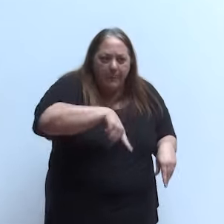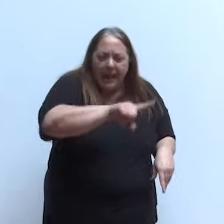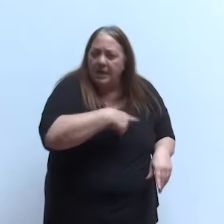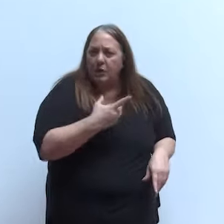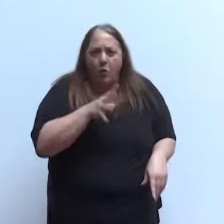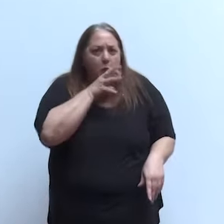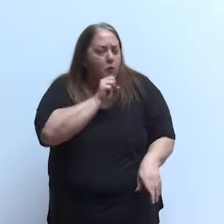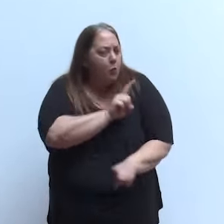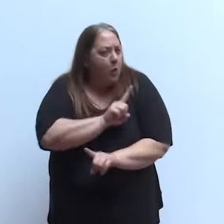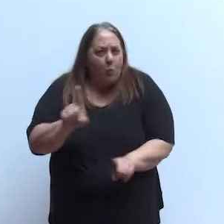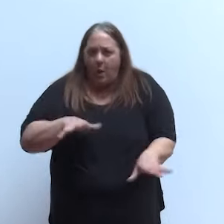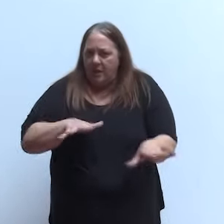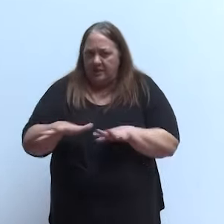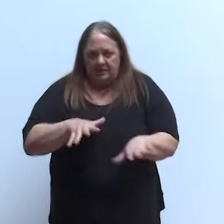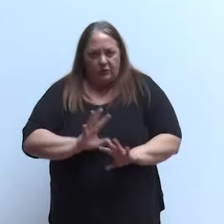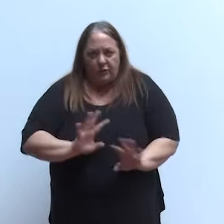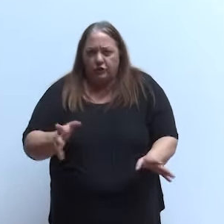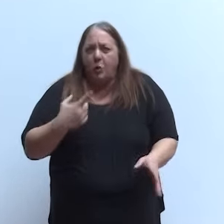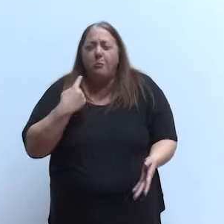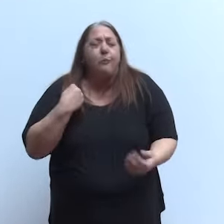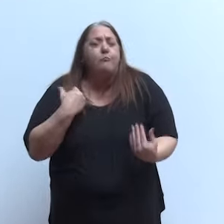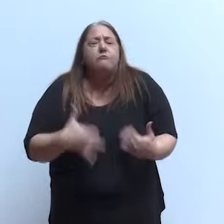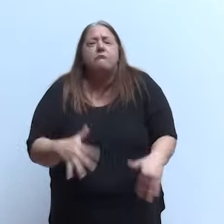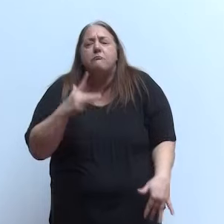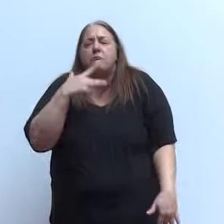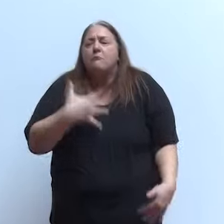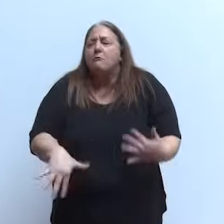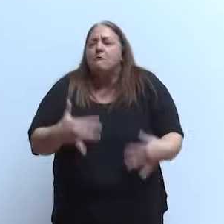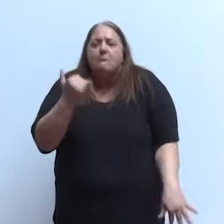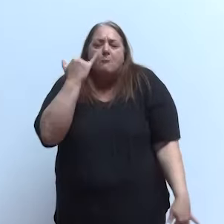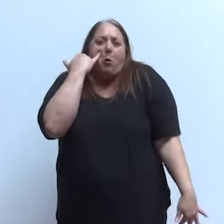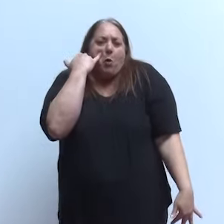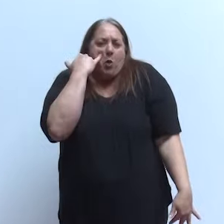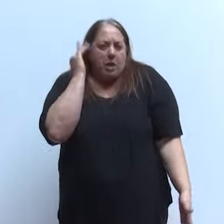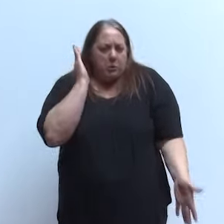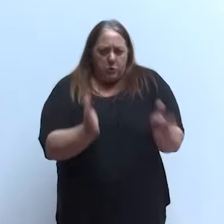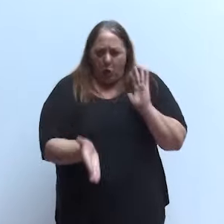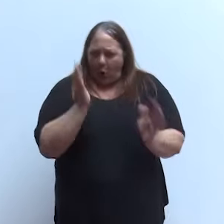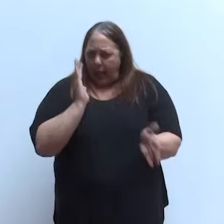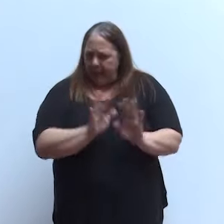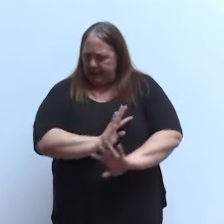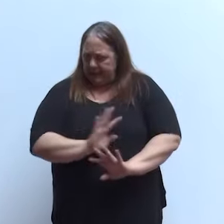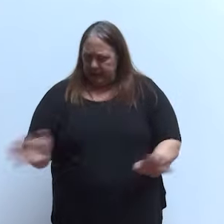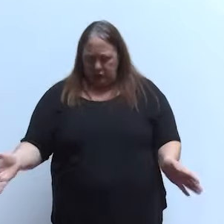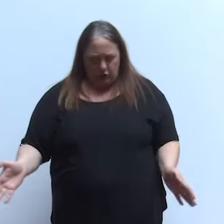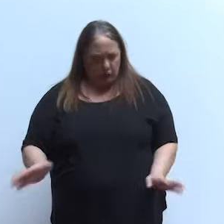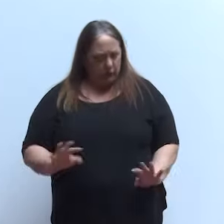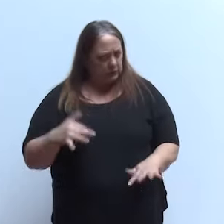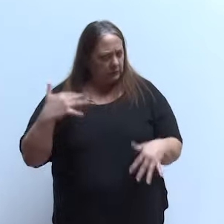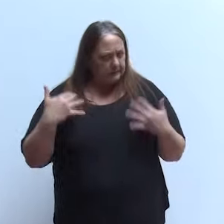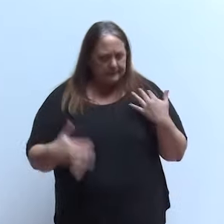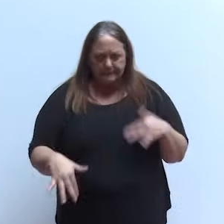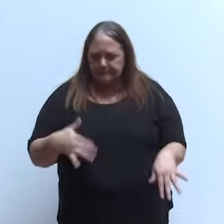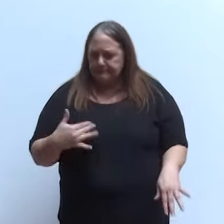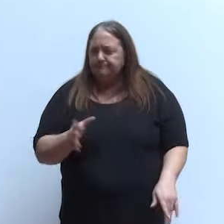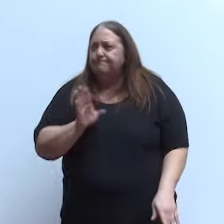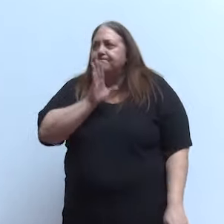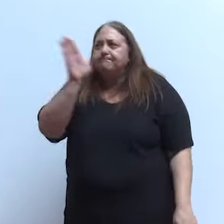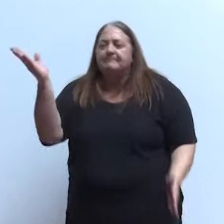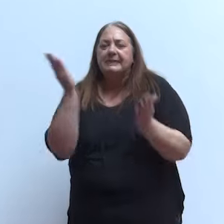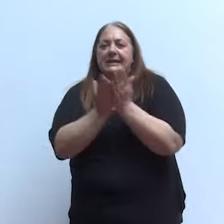situación porque era muy violento no O sea alguien con una con un con una maqueta que va a estudiar arquitectura de la plata y ni siquiera quiere tomar